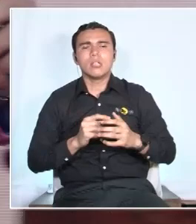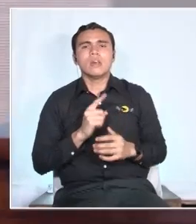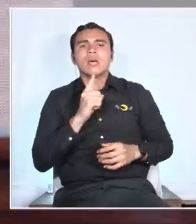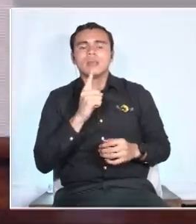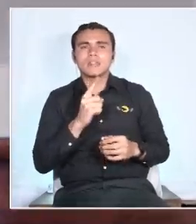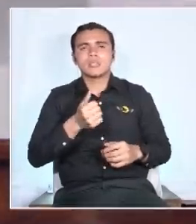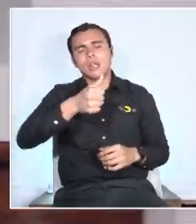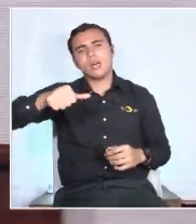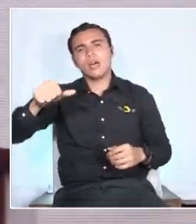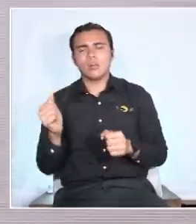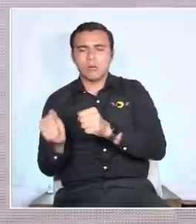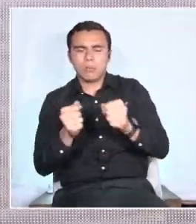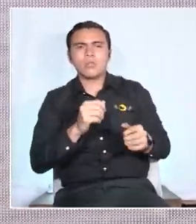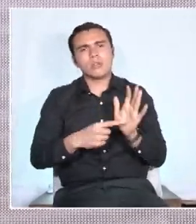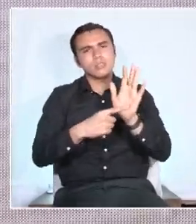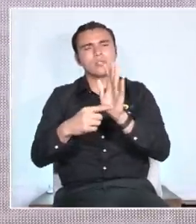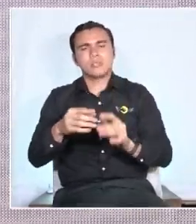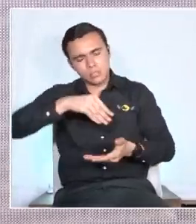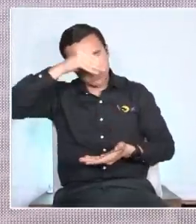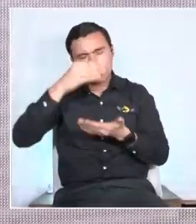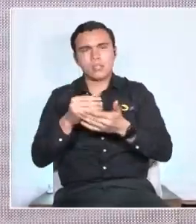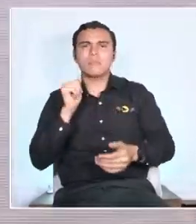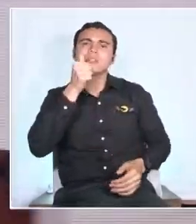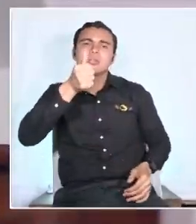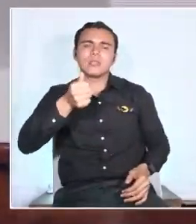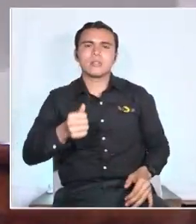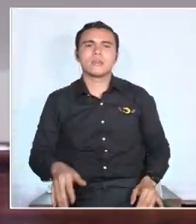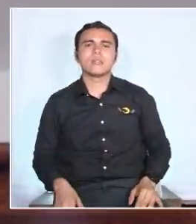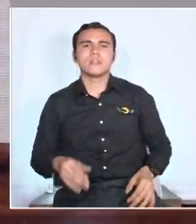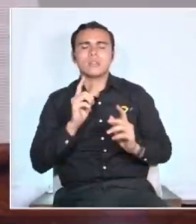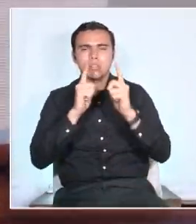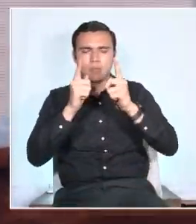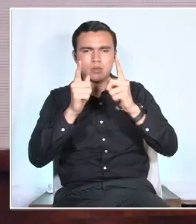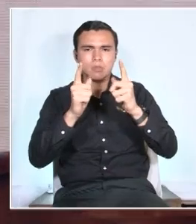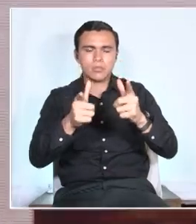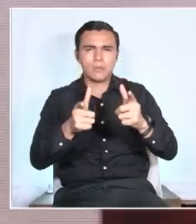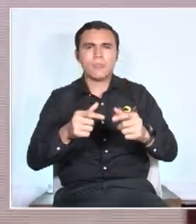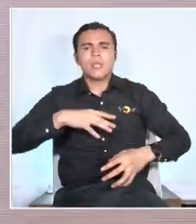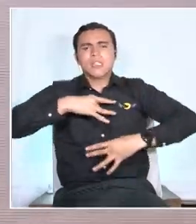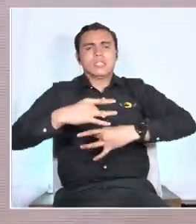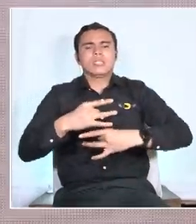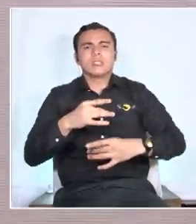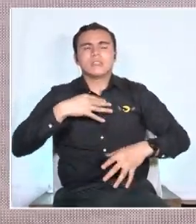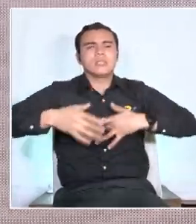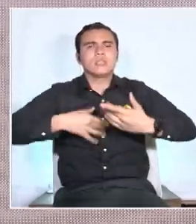Es algo poderoso lo que le voy a enseñar mañana. Pero escuche esto. Shato rabaki ama. Siento de parte de